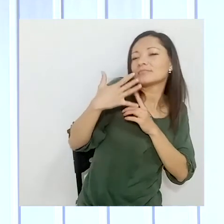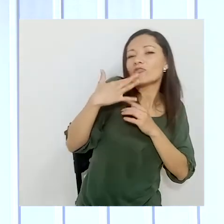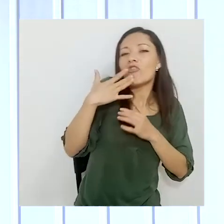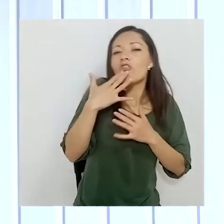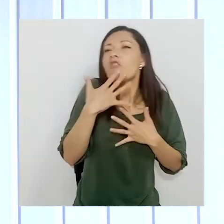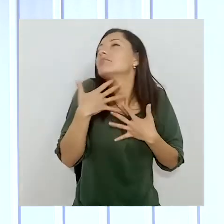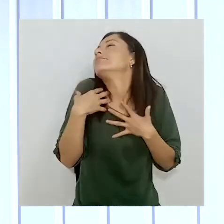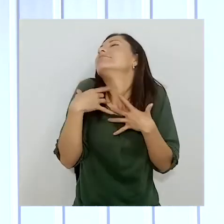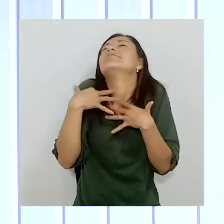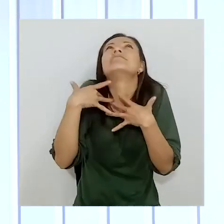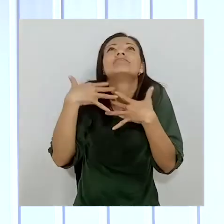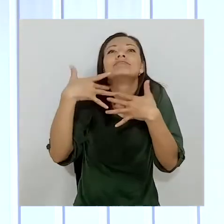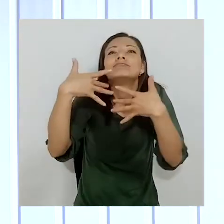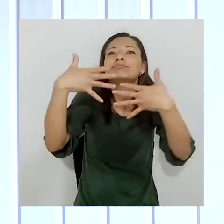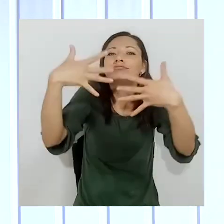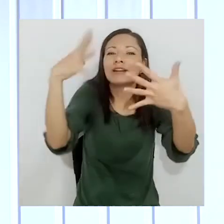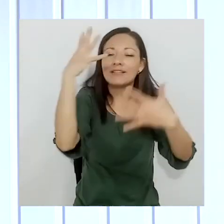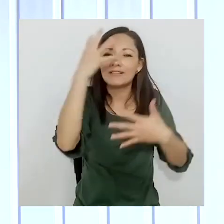hermosamente.